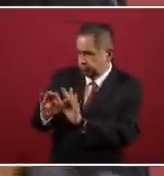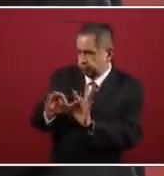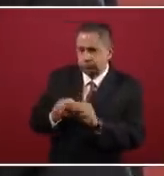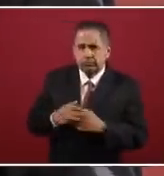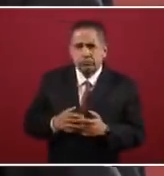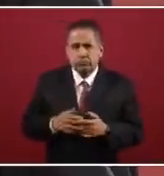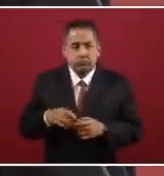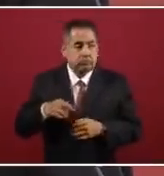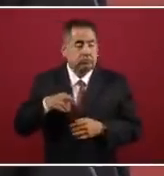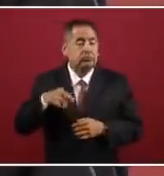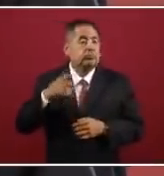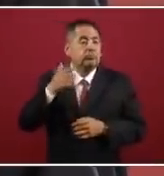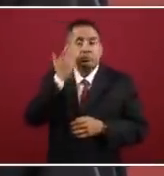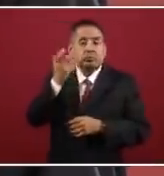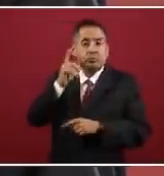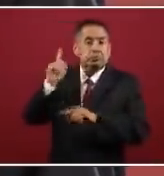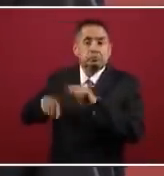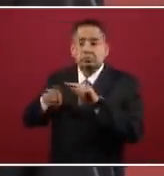que ahí